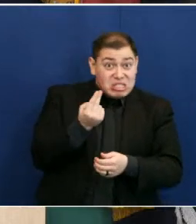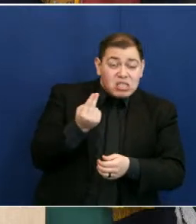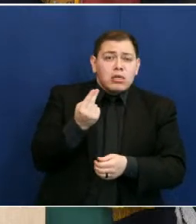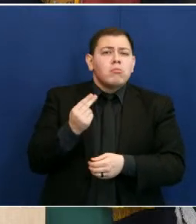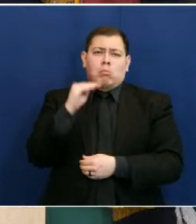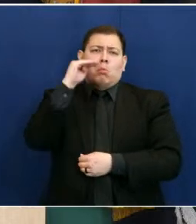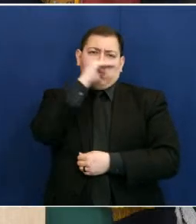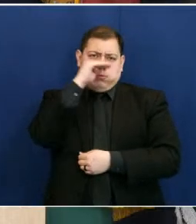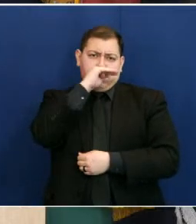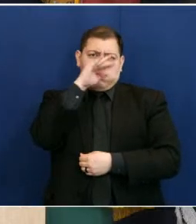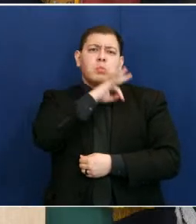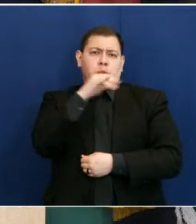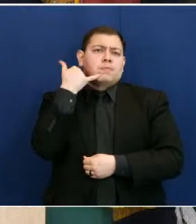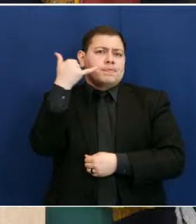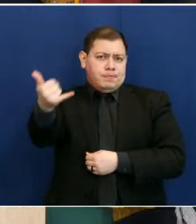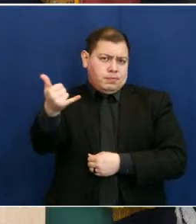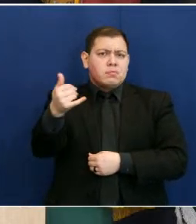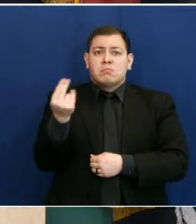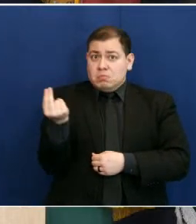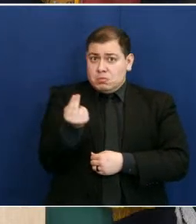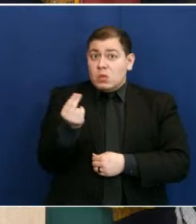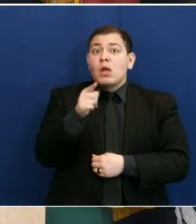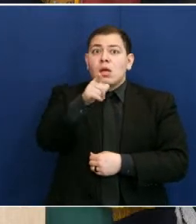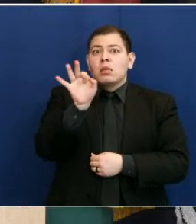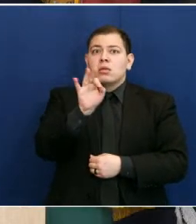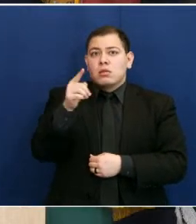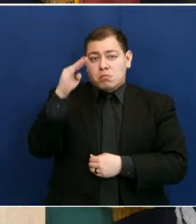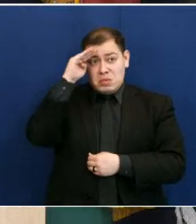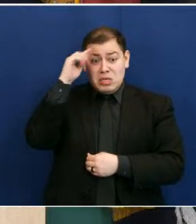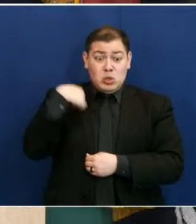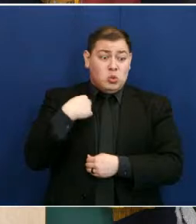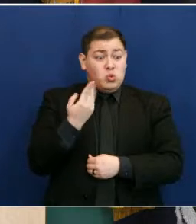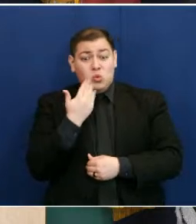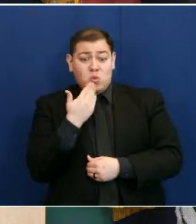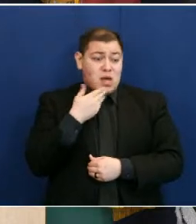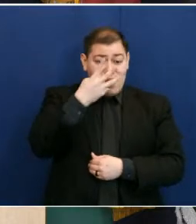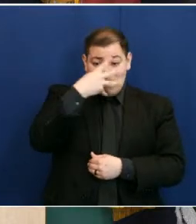médicamente elegibles y no importa su estatus migratorio o